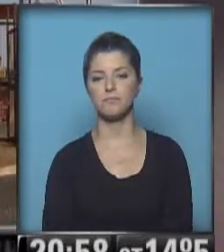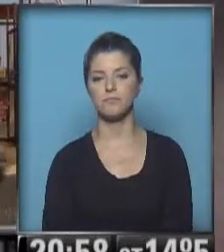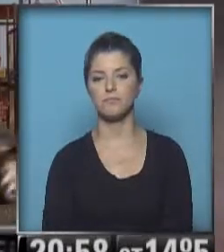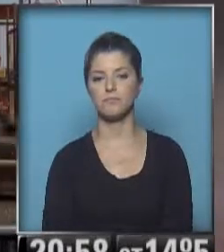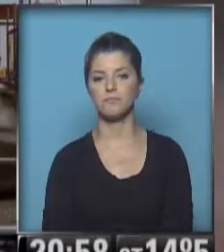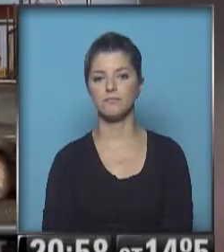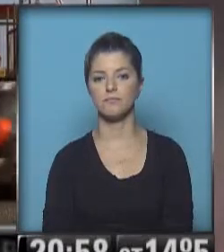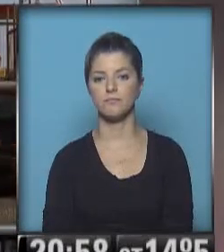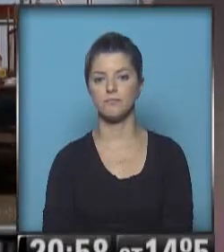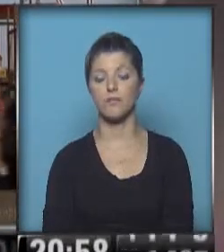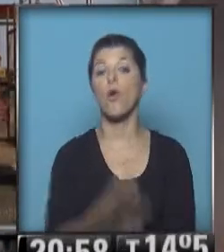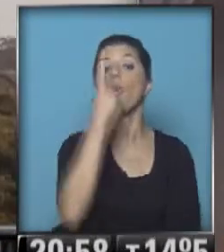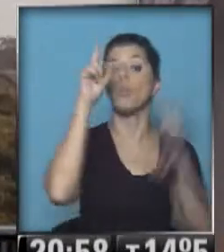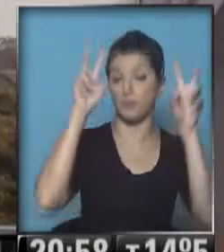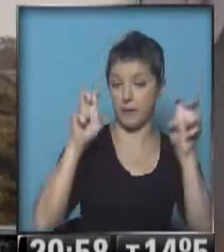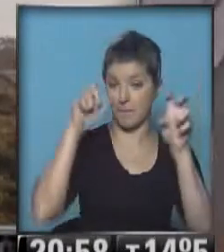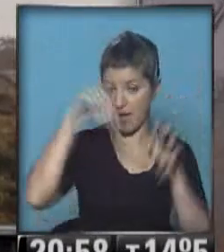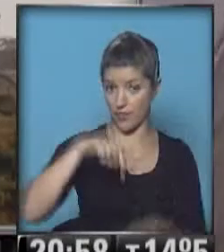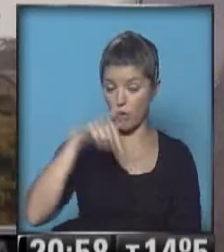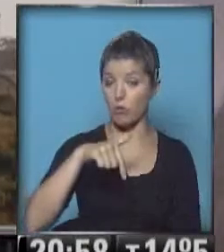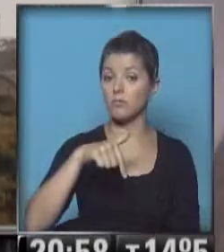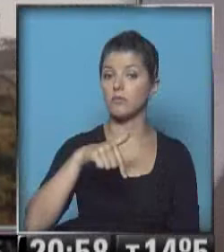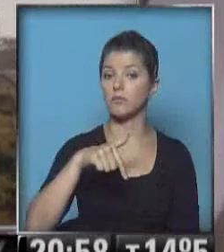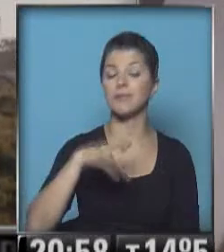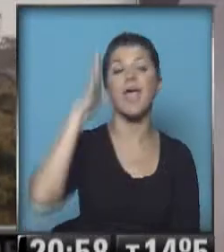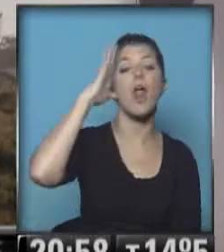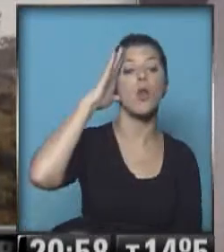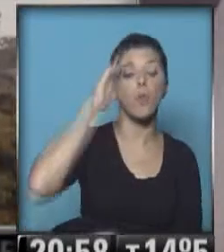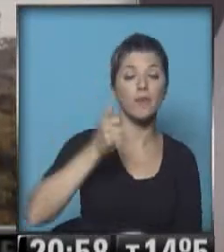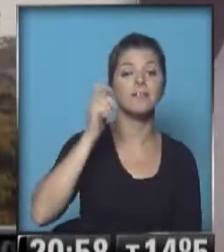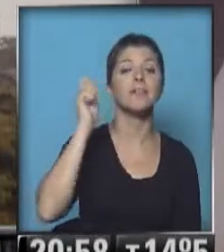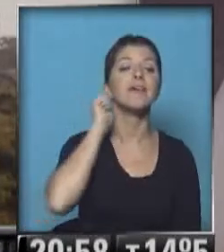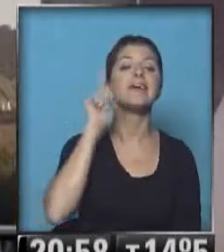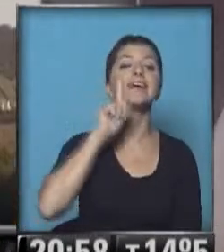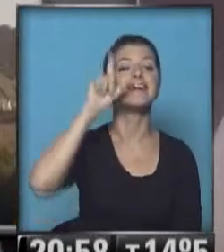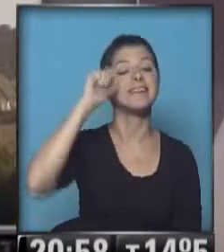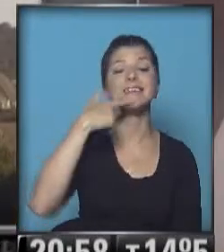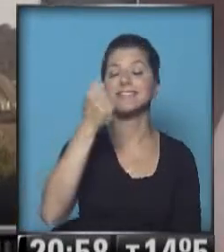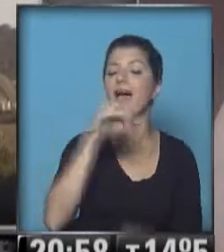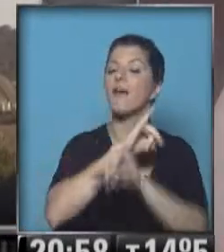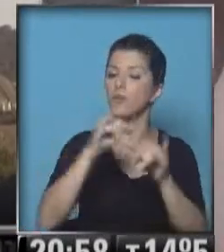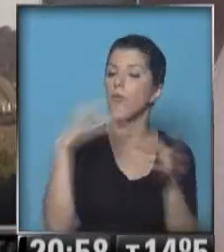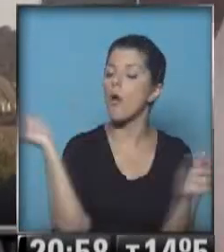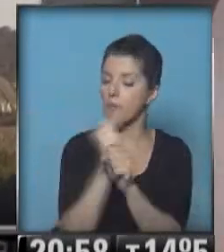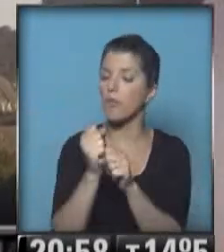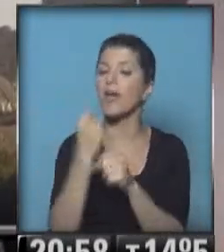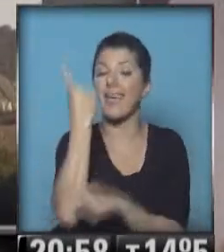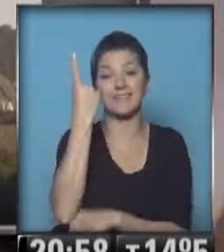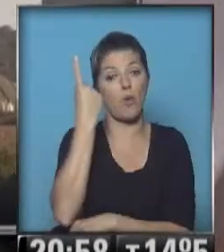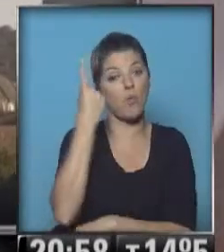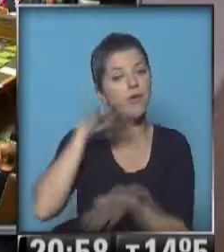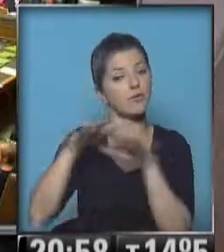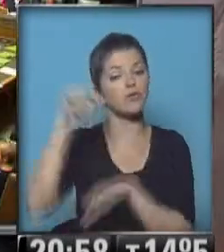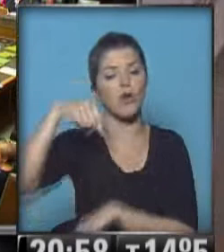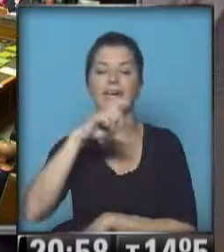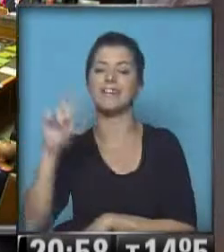Uno de los temas periodísticos de la jornada, el juez de Nueva York, Thomas Griesa, habilitó por única vez que el Citibank pague una